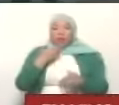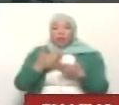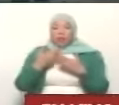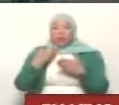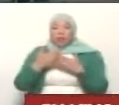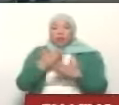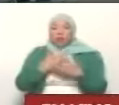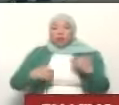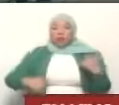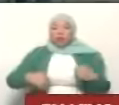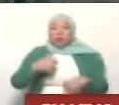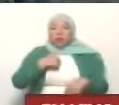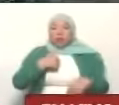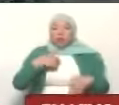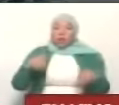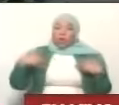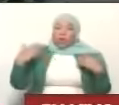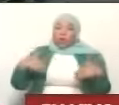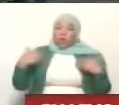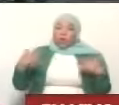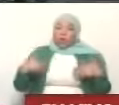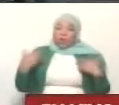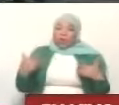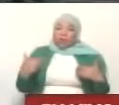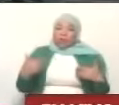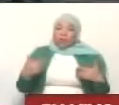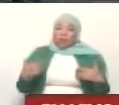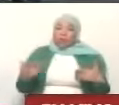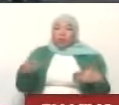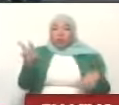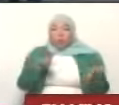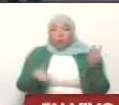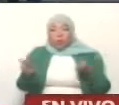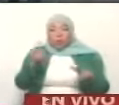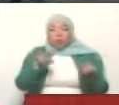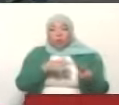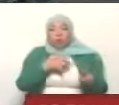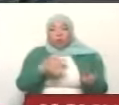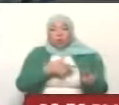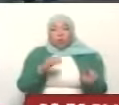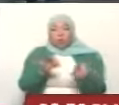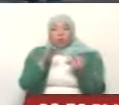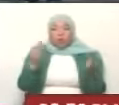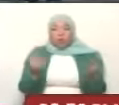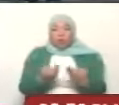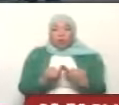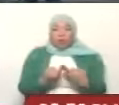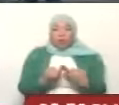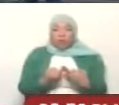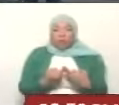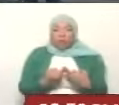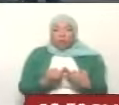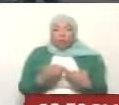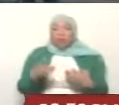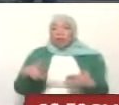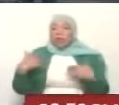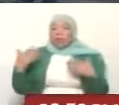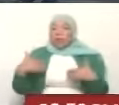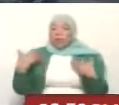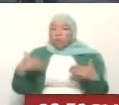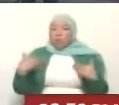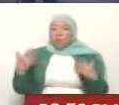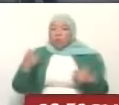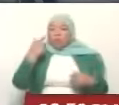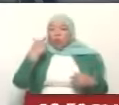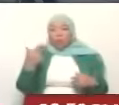gracias, presidente. Bueno, yo muy contenta porque imagínense, recogí las emociones de esos familiares que iban emocionados